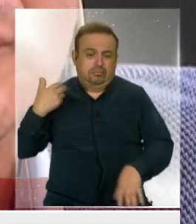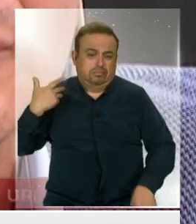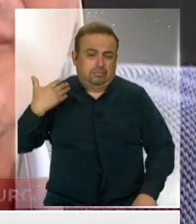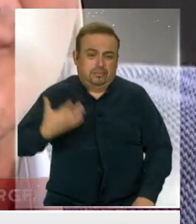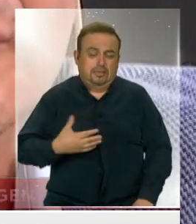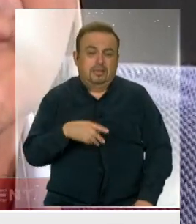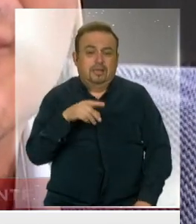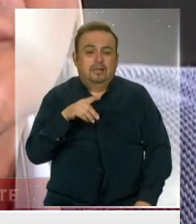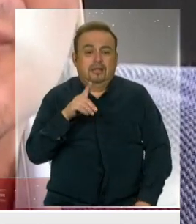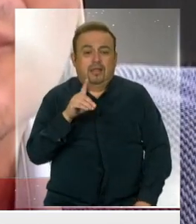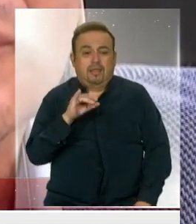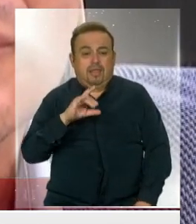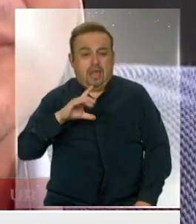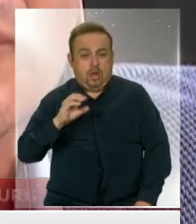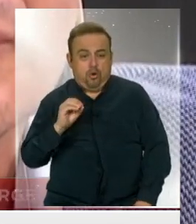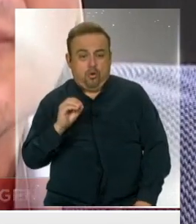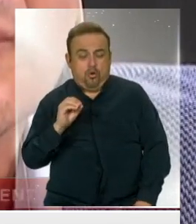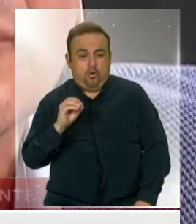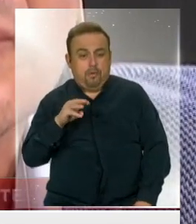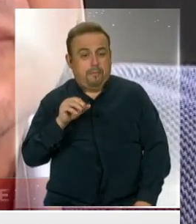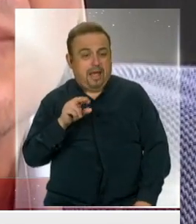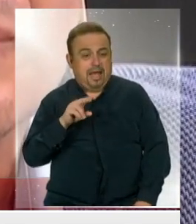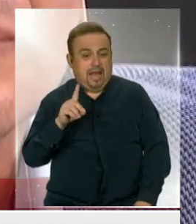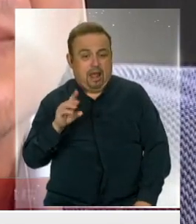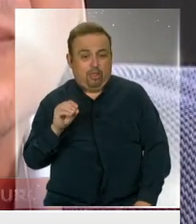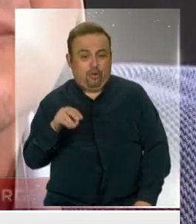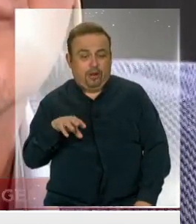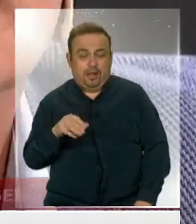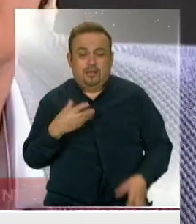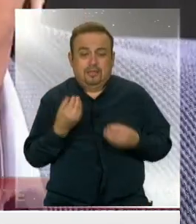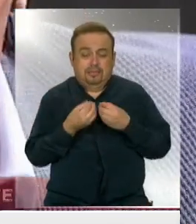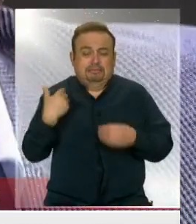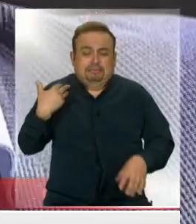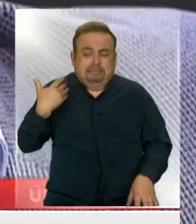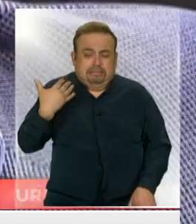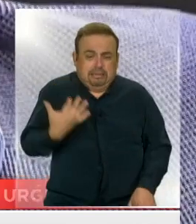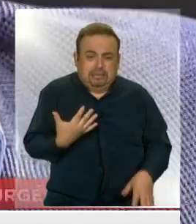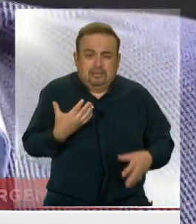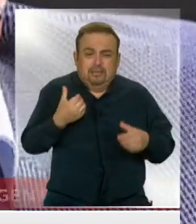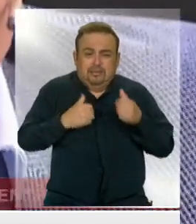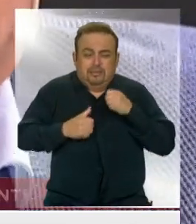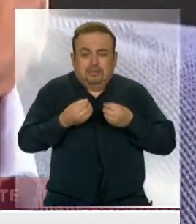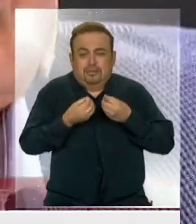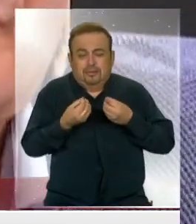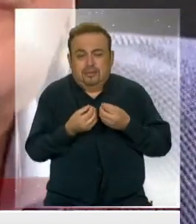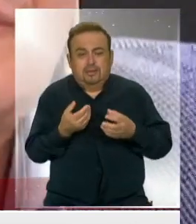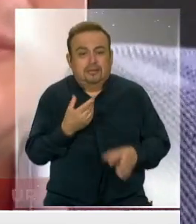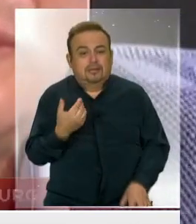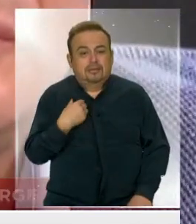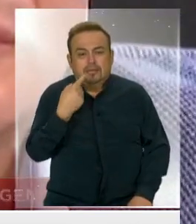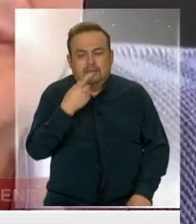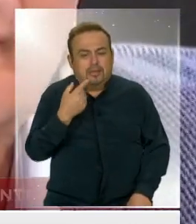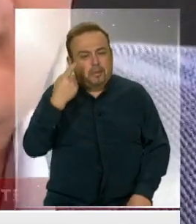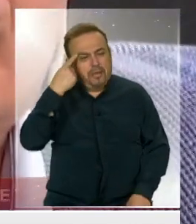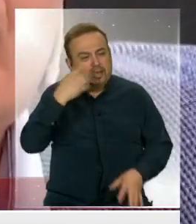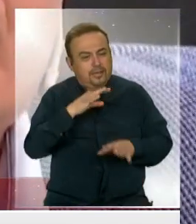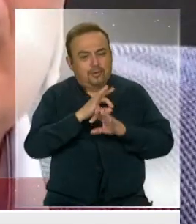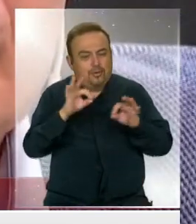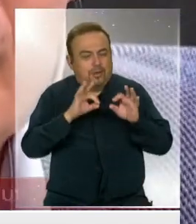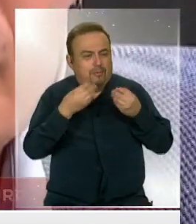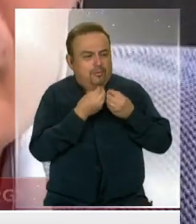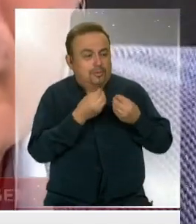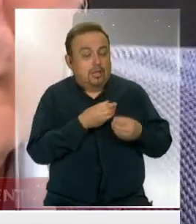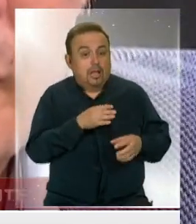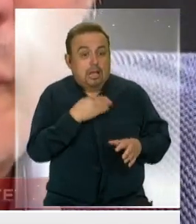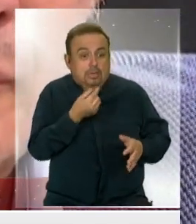Diego Armando Maradona. Un Maradona que venía muy golpeado, una especie de Highlander inmortal que le había ganado a la muerte